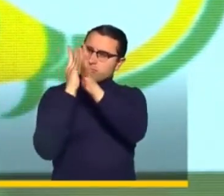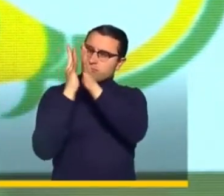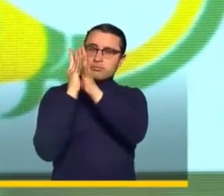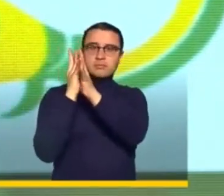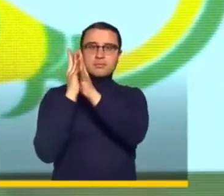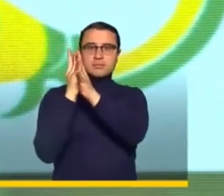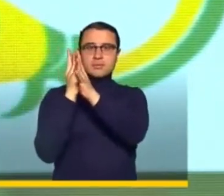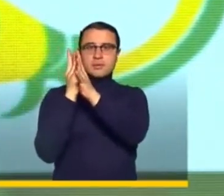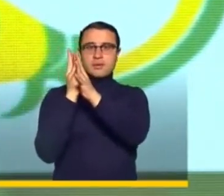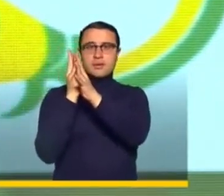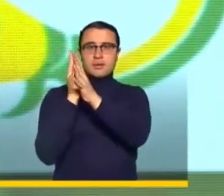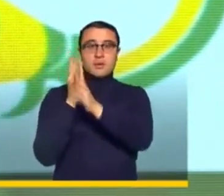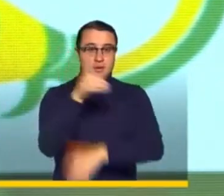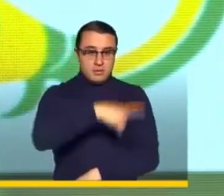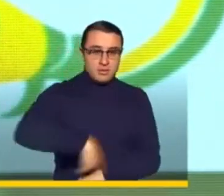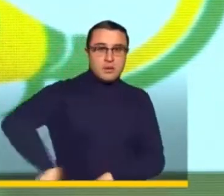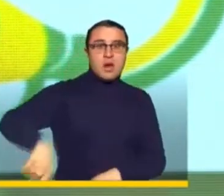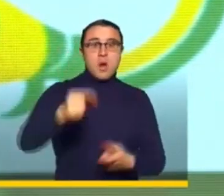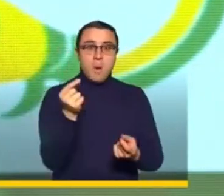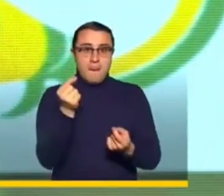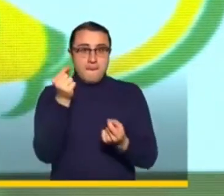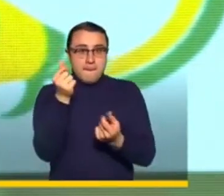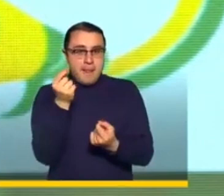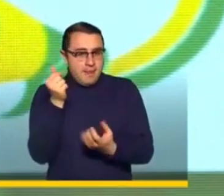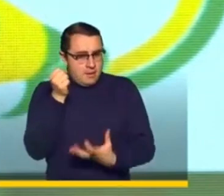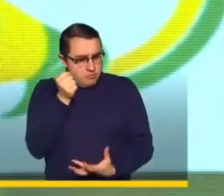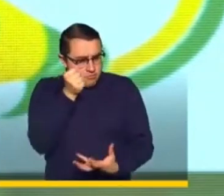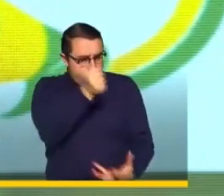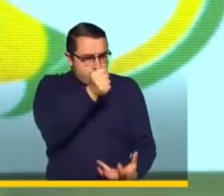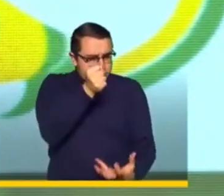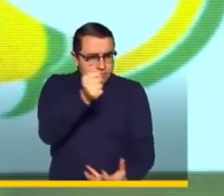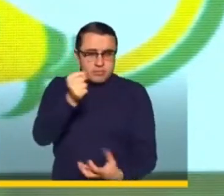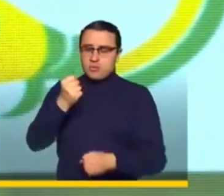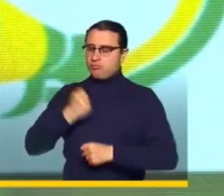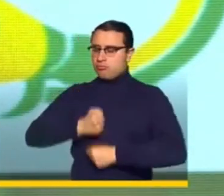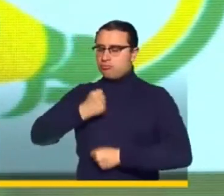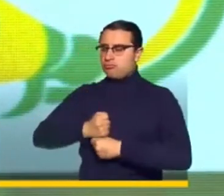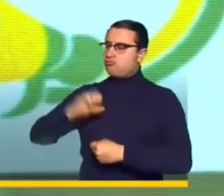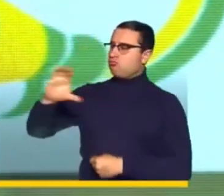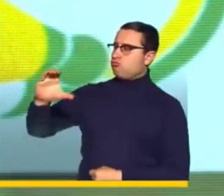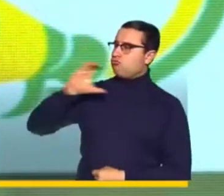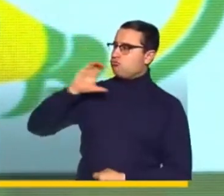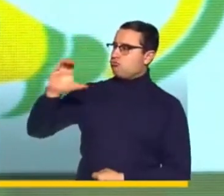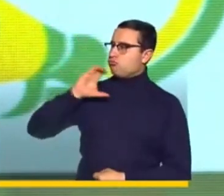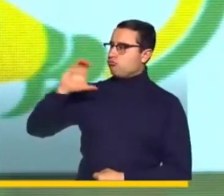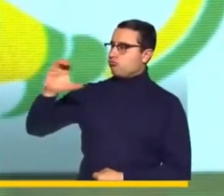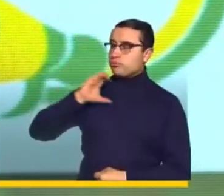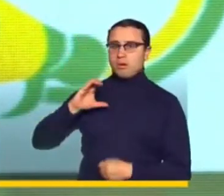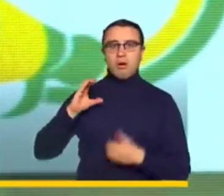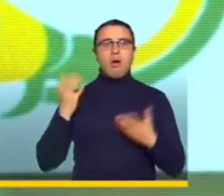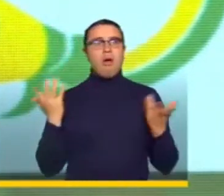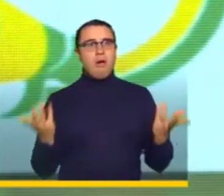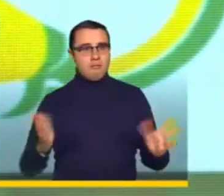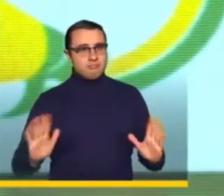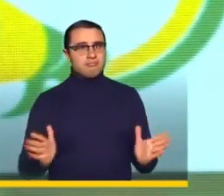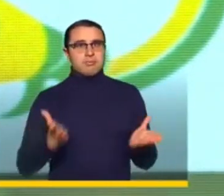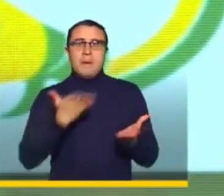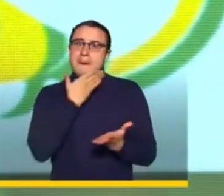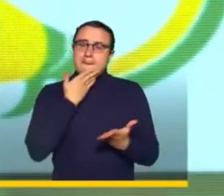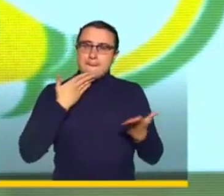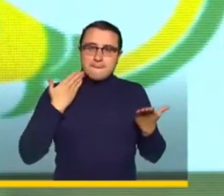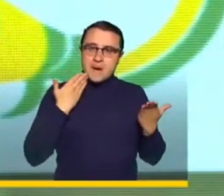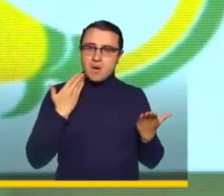El poder es el capital, el dinero con el que se trabaja. El poder es espacio